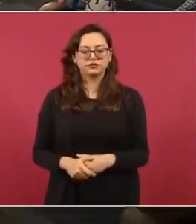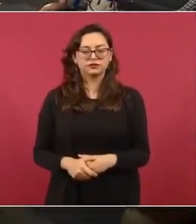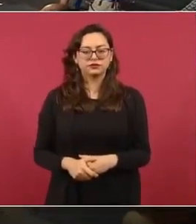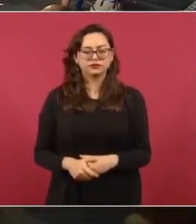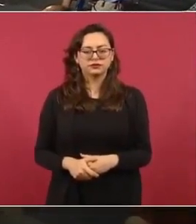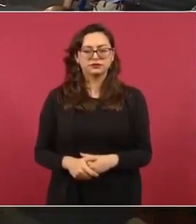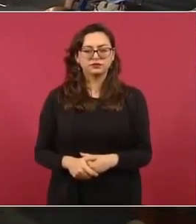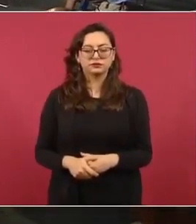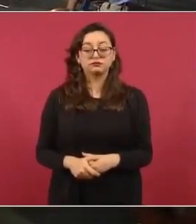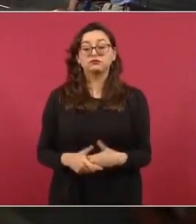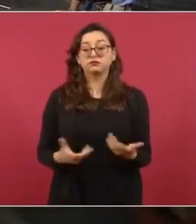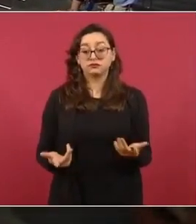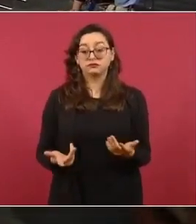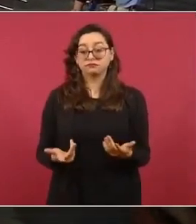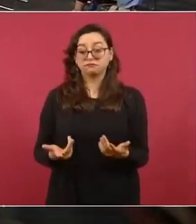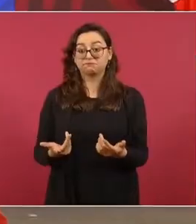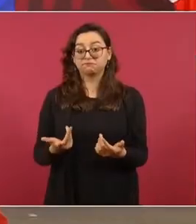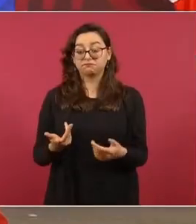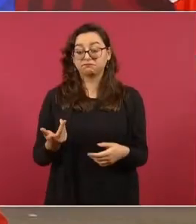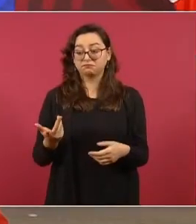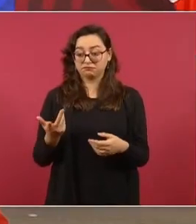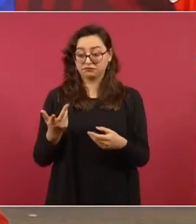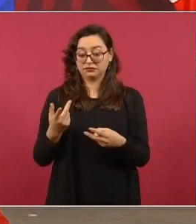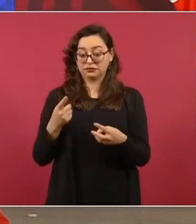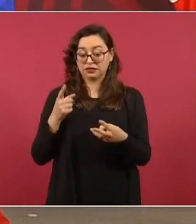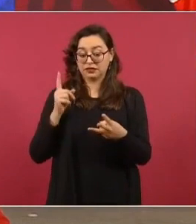no había agua,